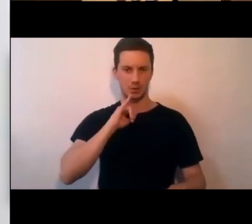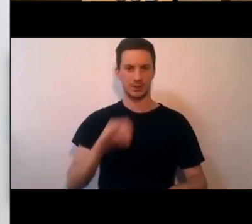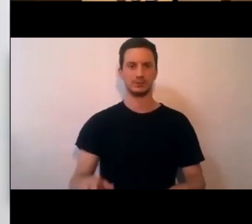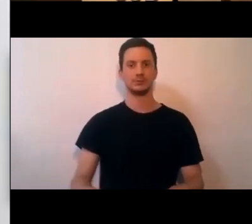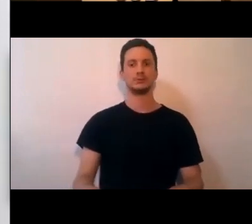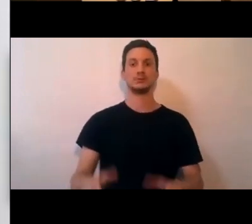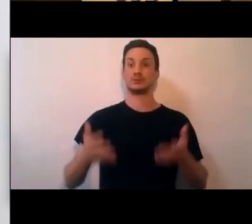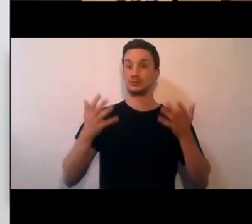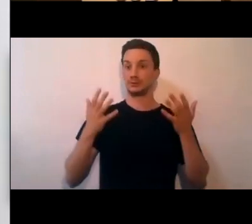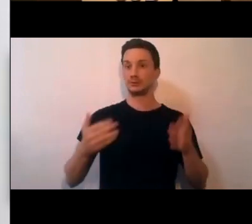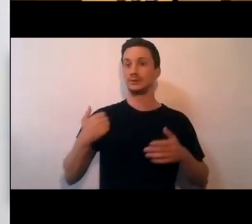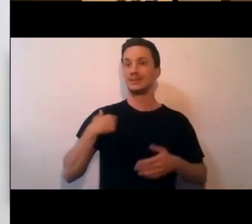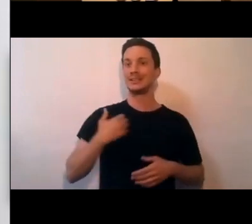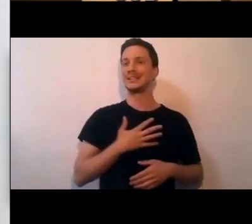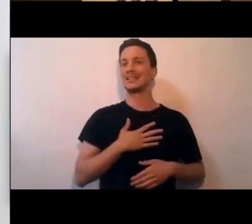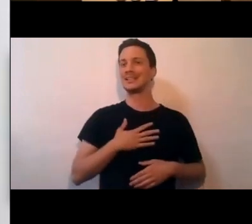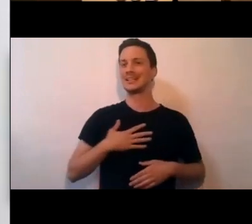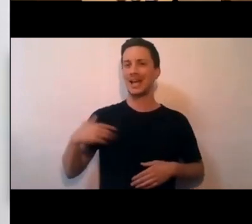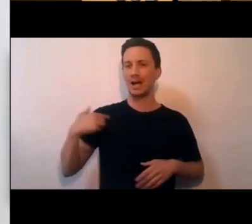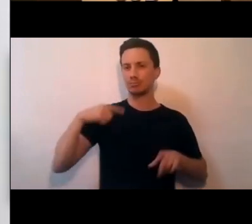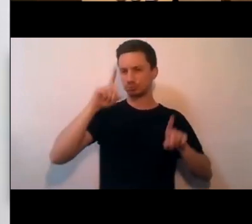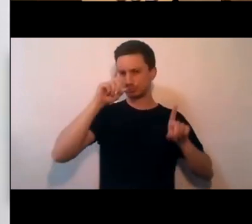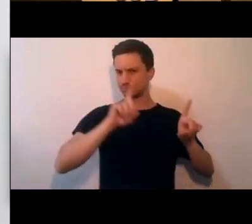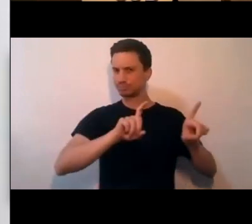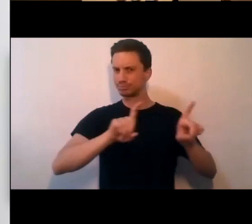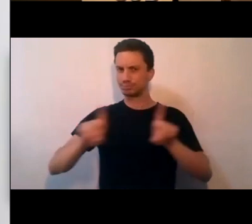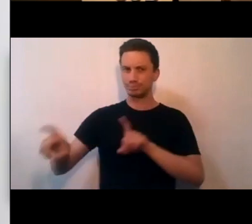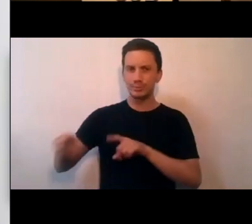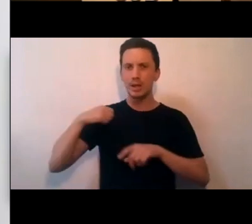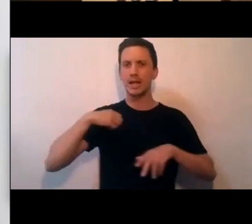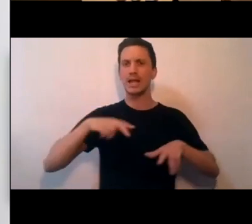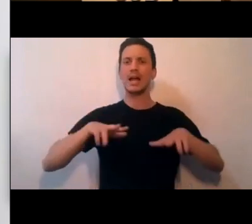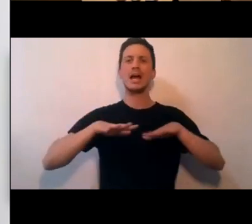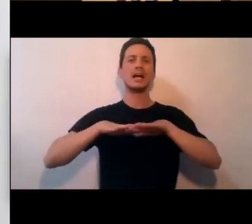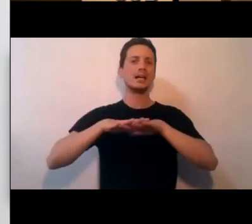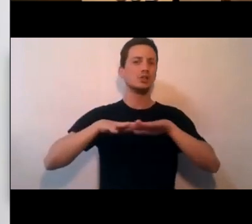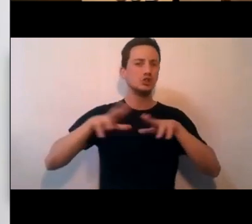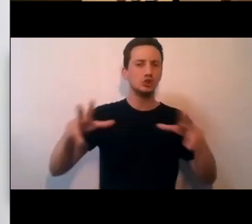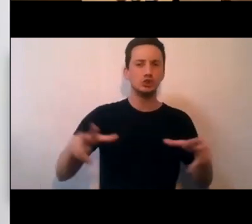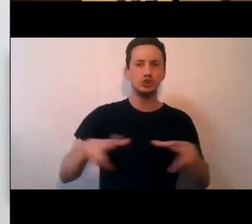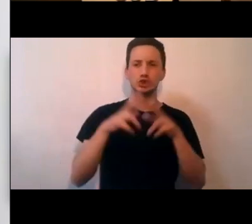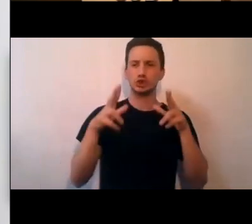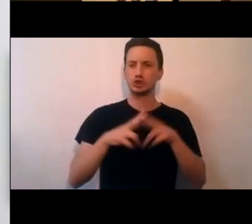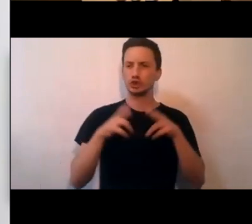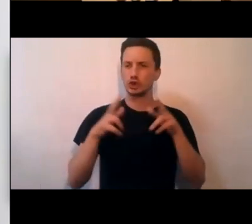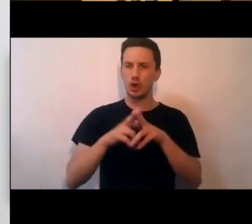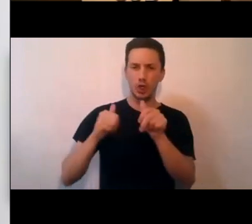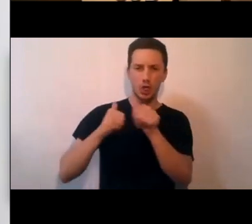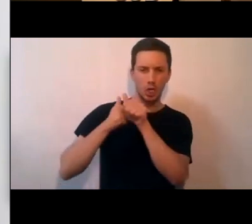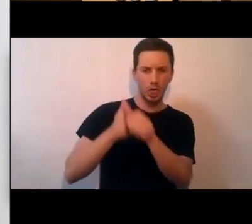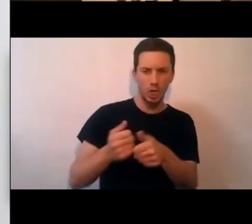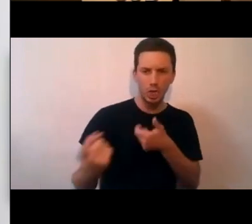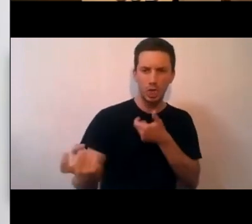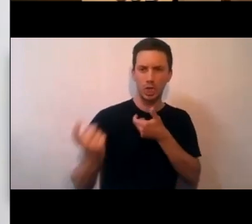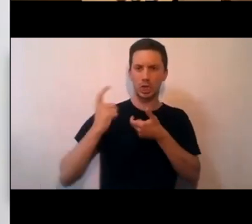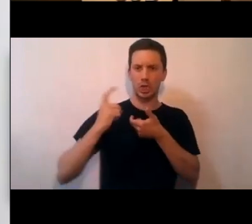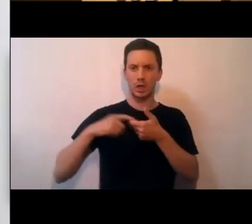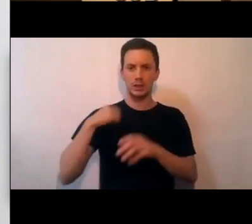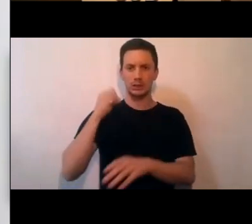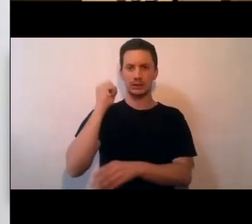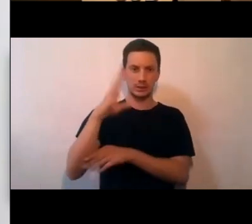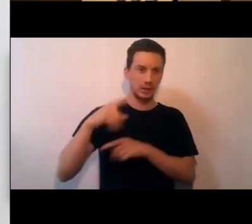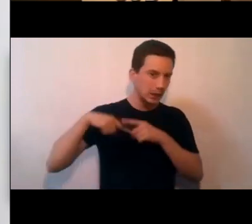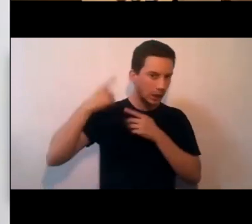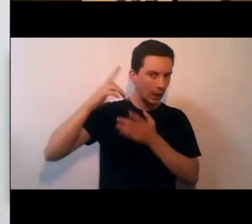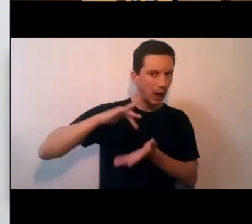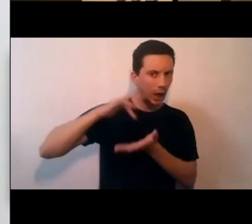queremos recomendaros que sigáis nuestra agenda, que nos sigáis en redes sociales, porque de manera activa compartimos las próximas charlas, los próximos webinars que